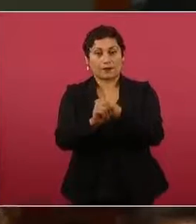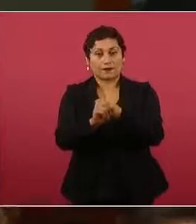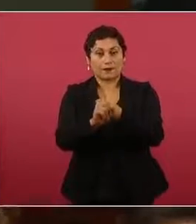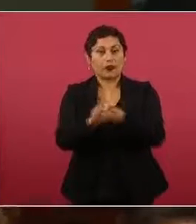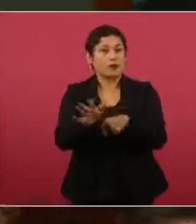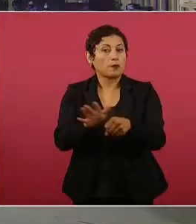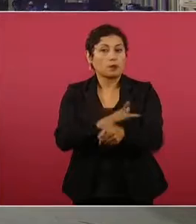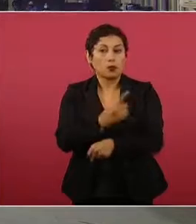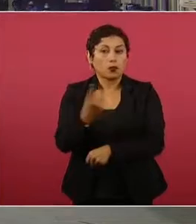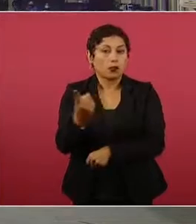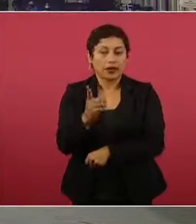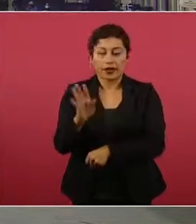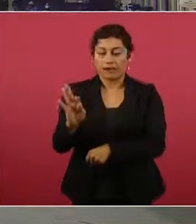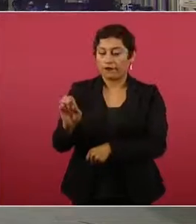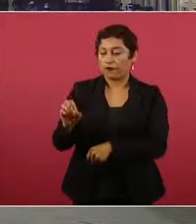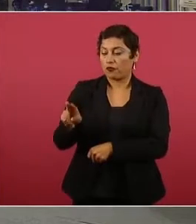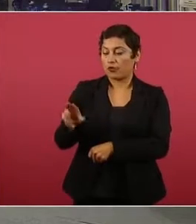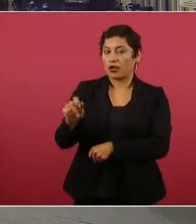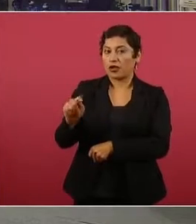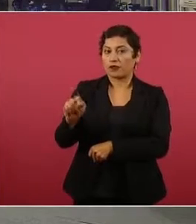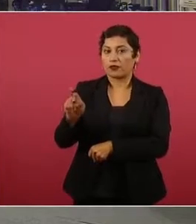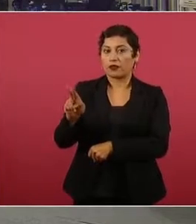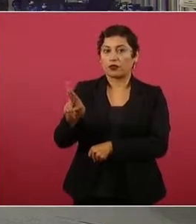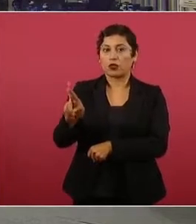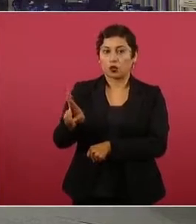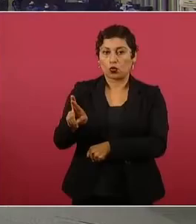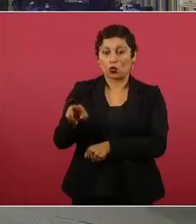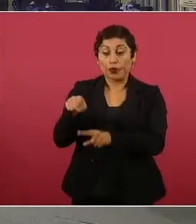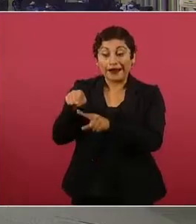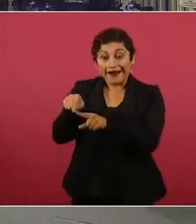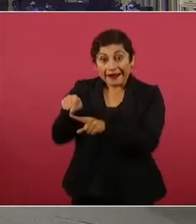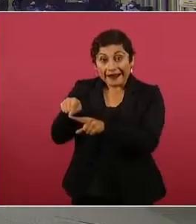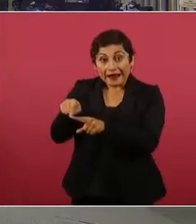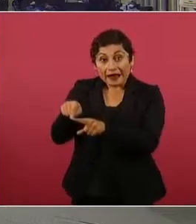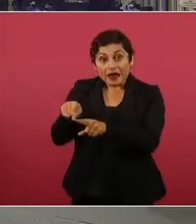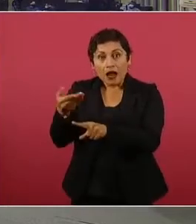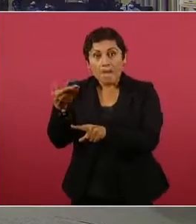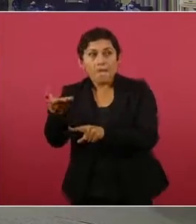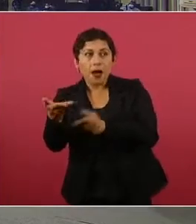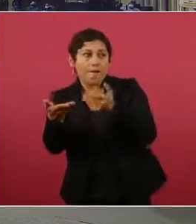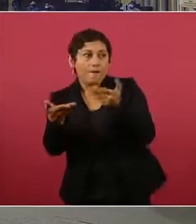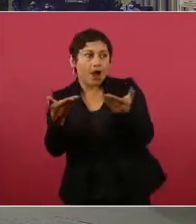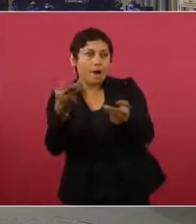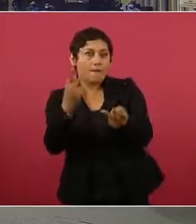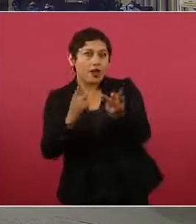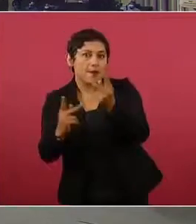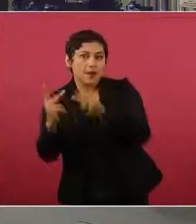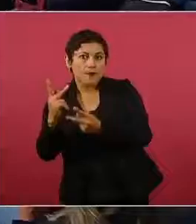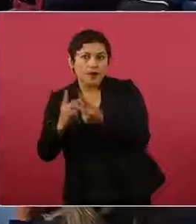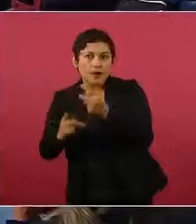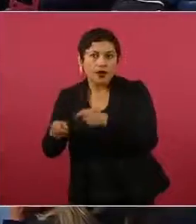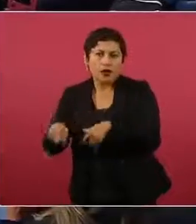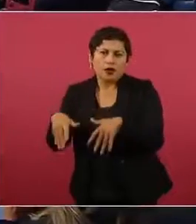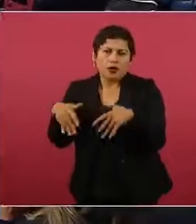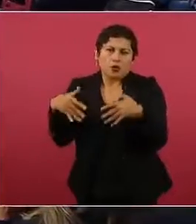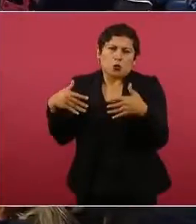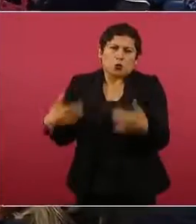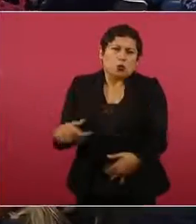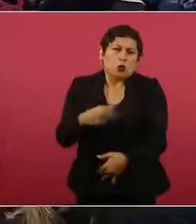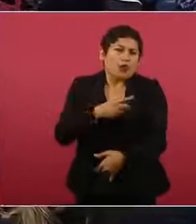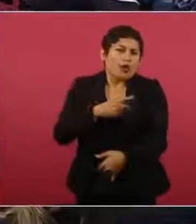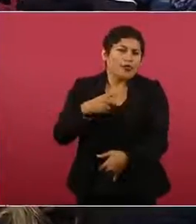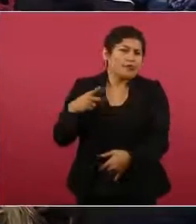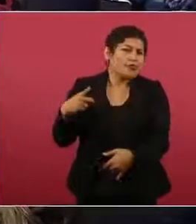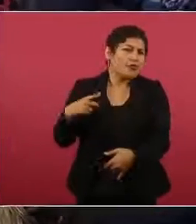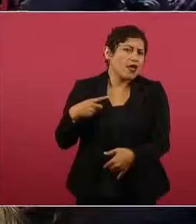Fonatur tuvo que pedir préstamos y quedó sumamente endeudado. Él estaba